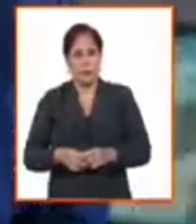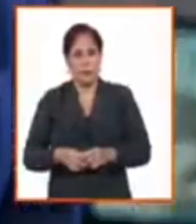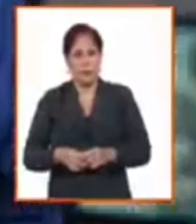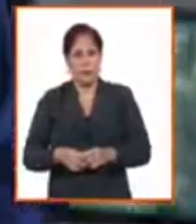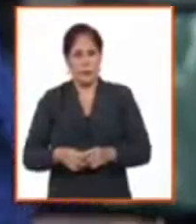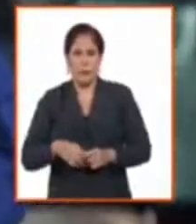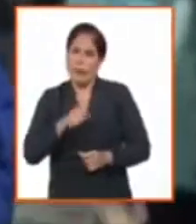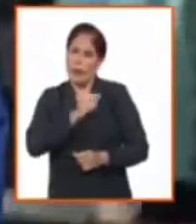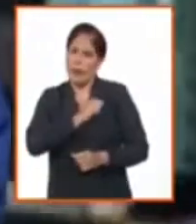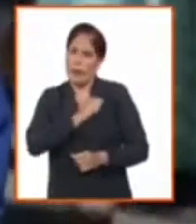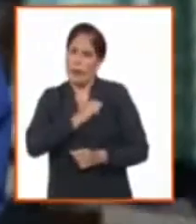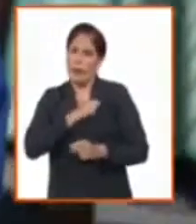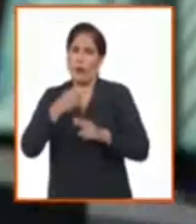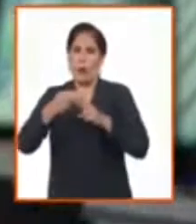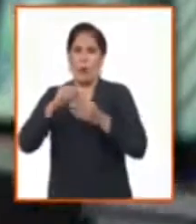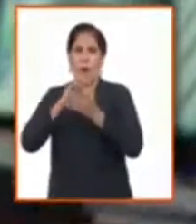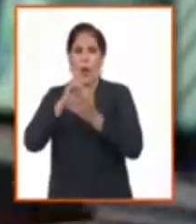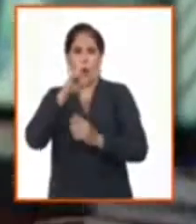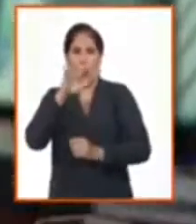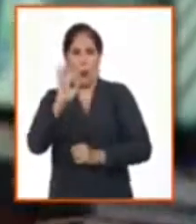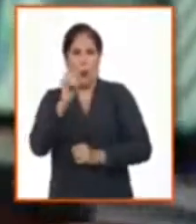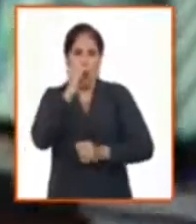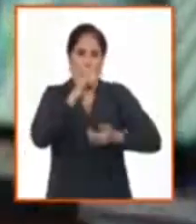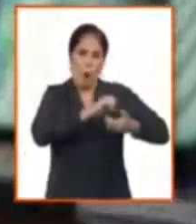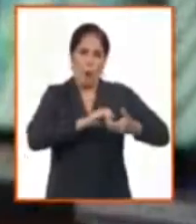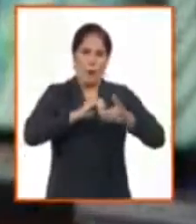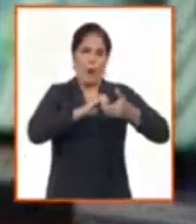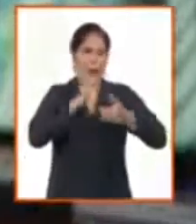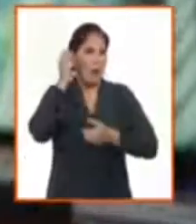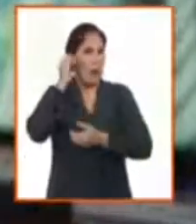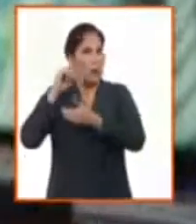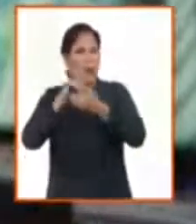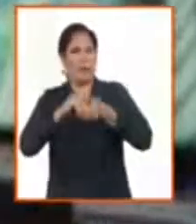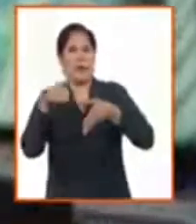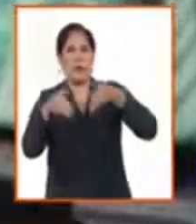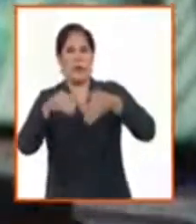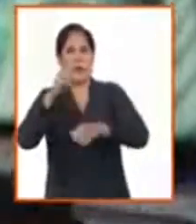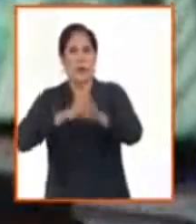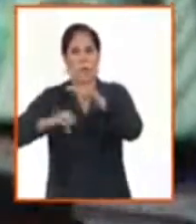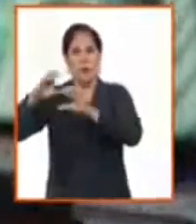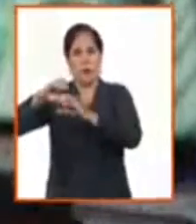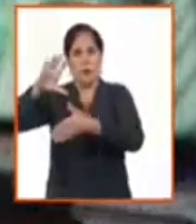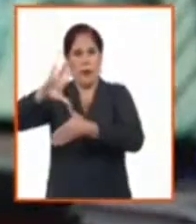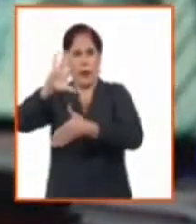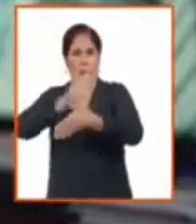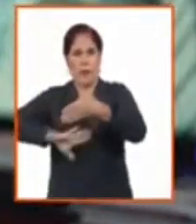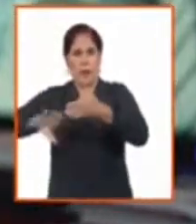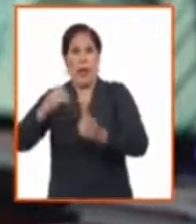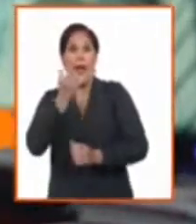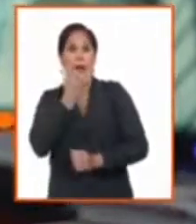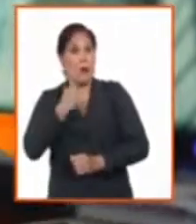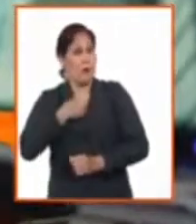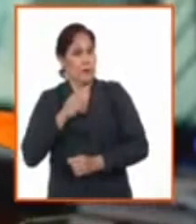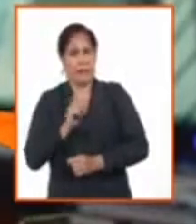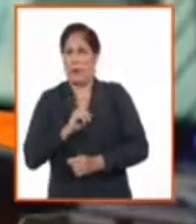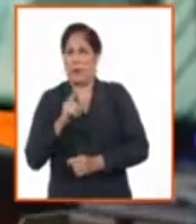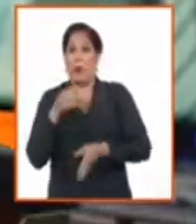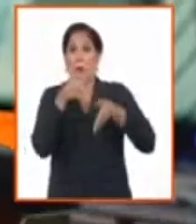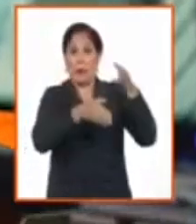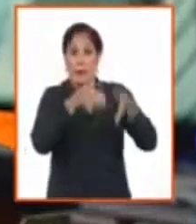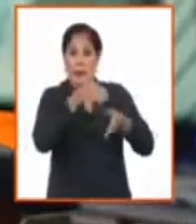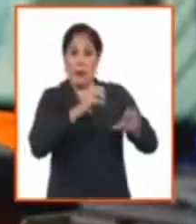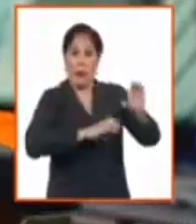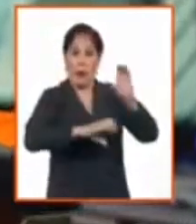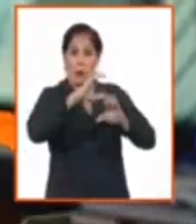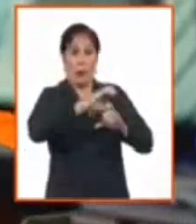querido manolo compañeras y compañeros que participan en la cumbre de los pueblos no me equivoqué cuando dije que yo no estaría en la cumbre de las américas